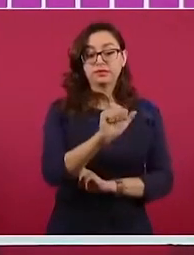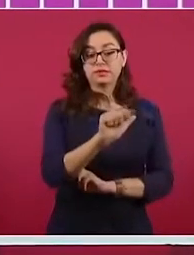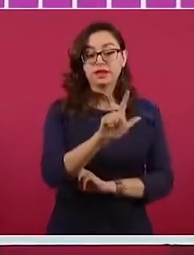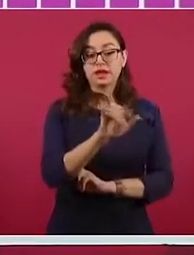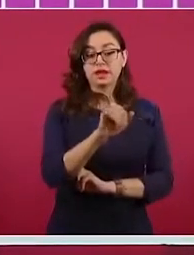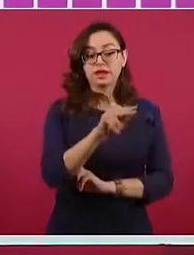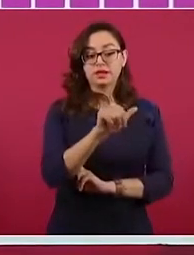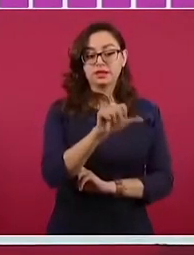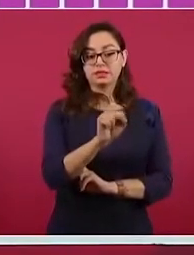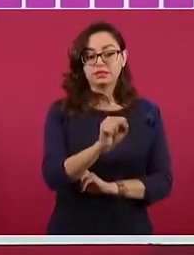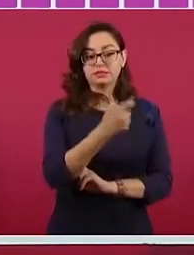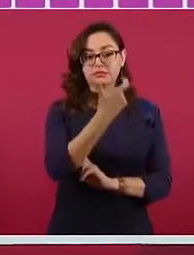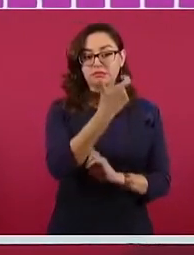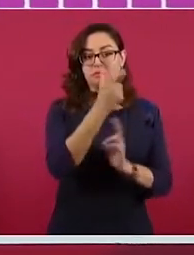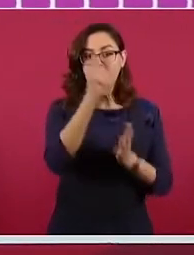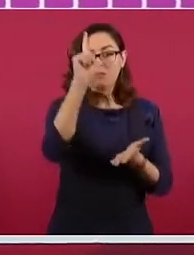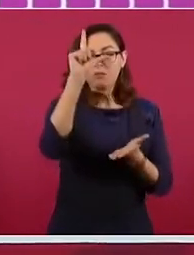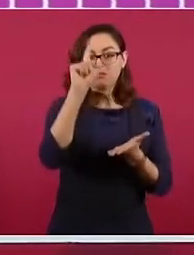Miren